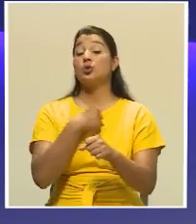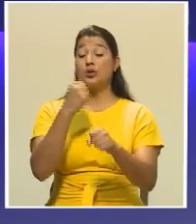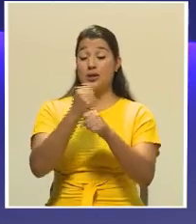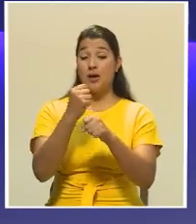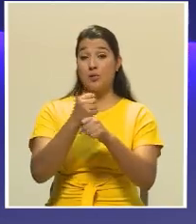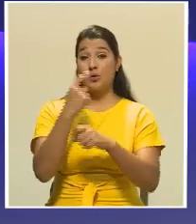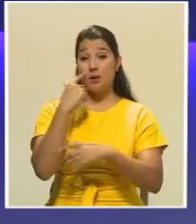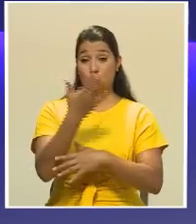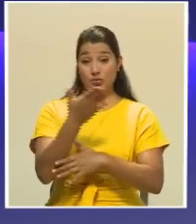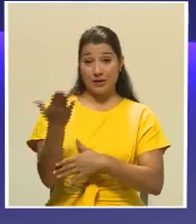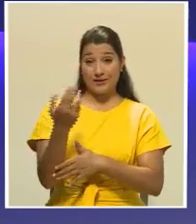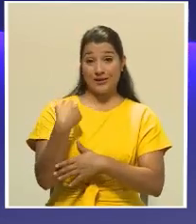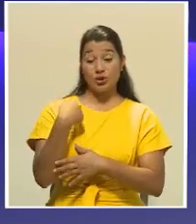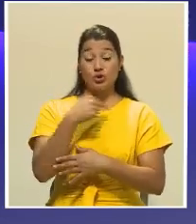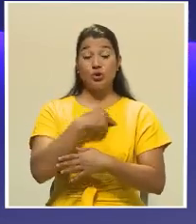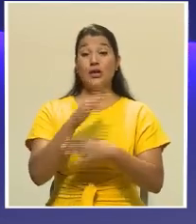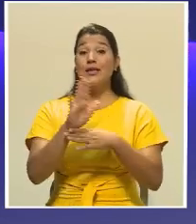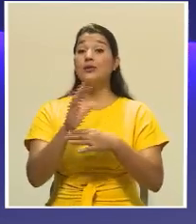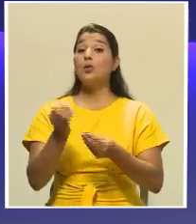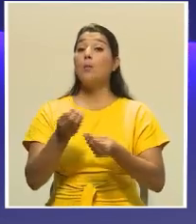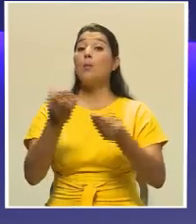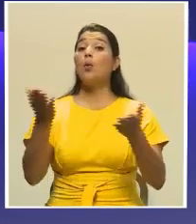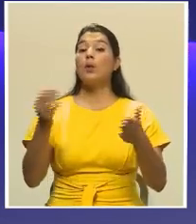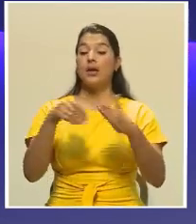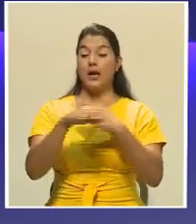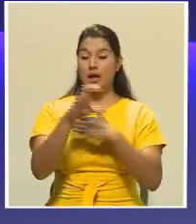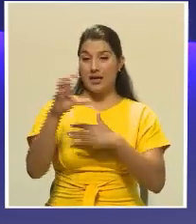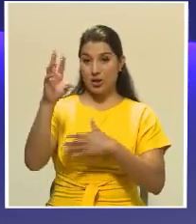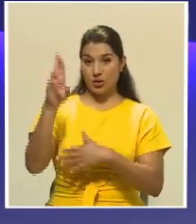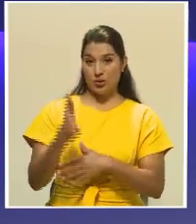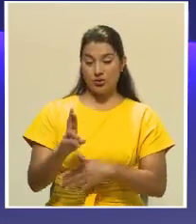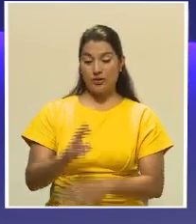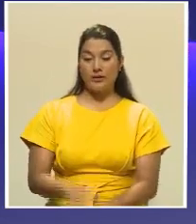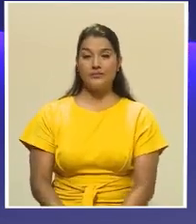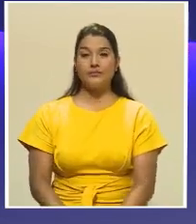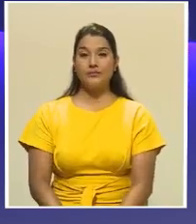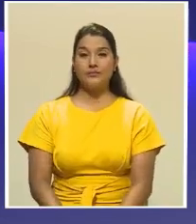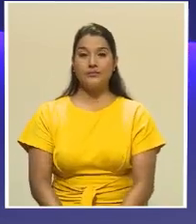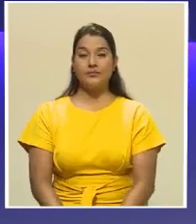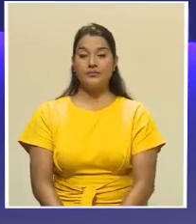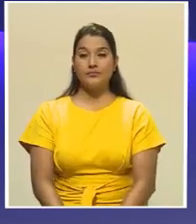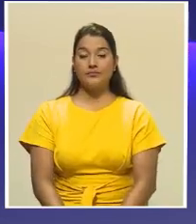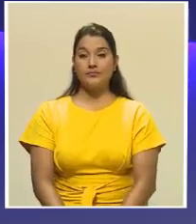trabajamos para usted. Somos la televisión pública de Costa Rica.